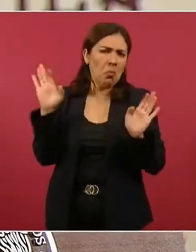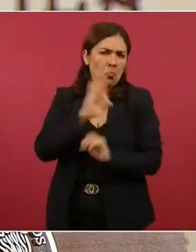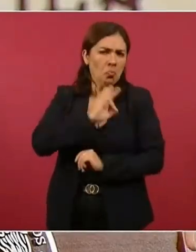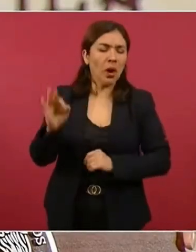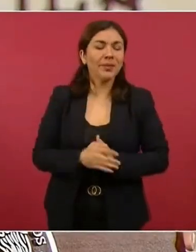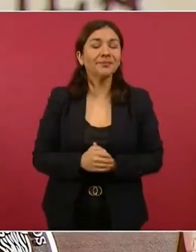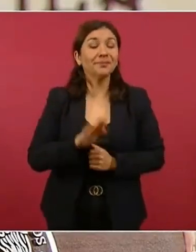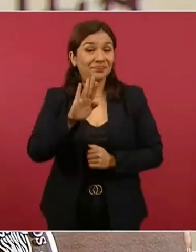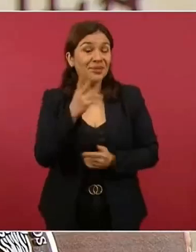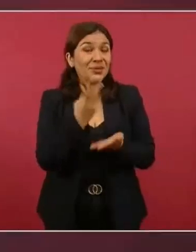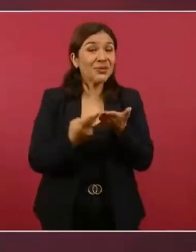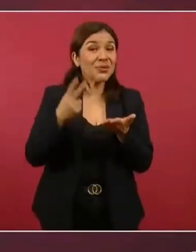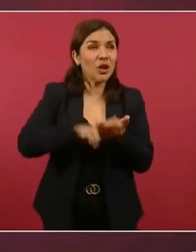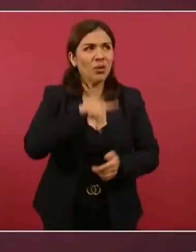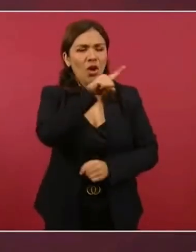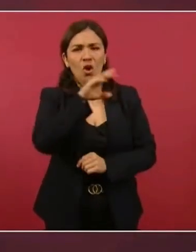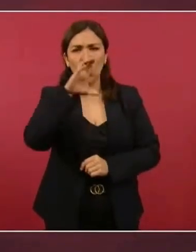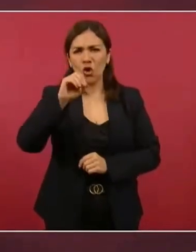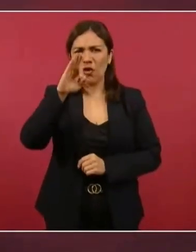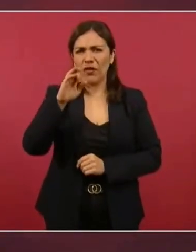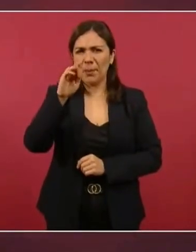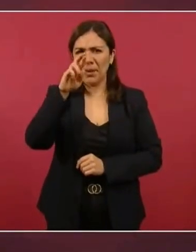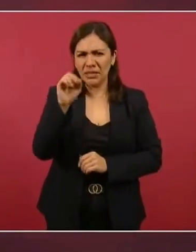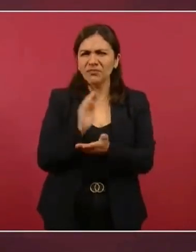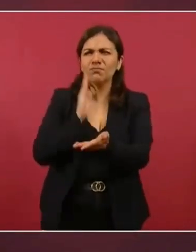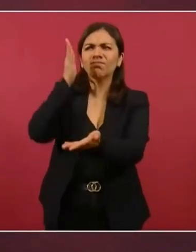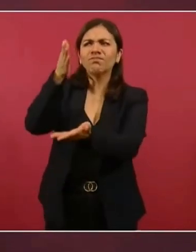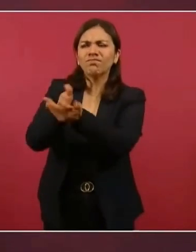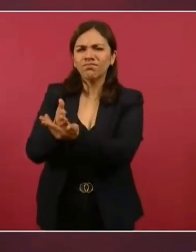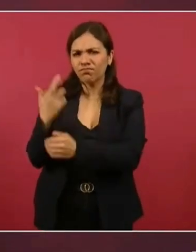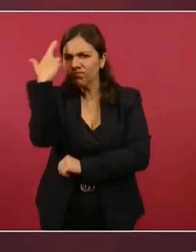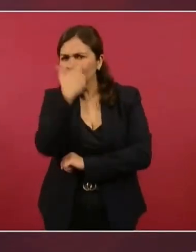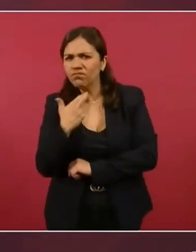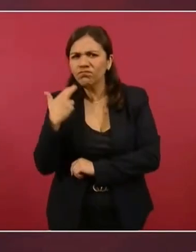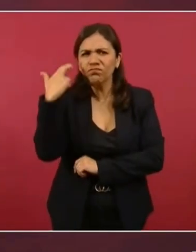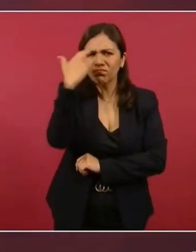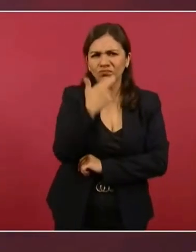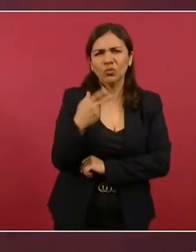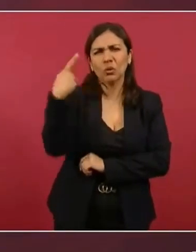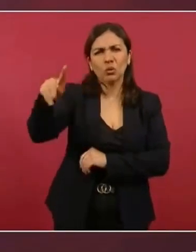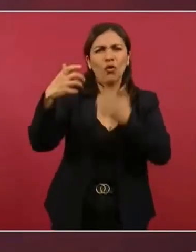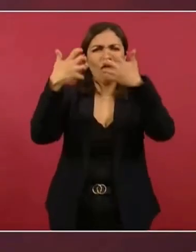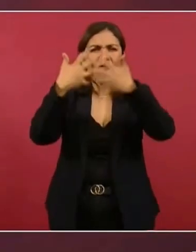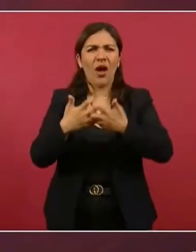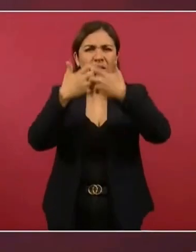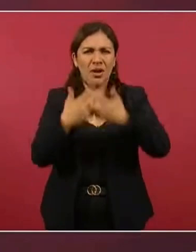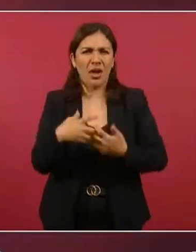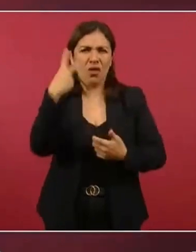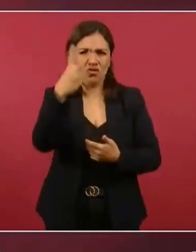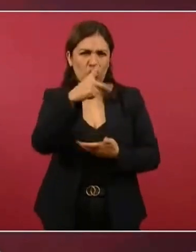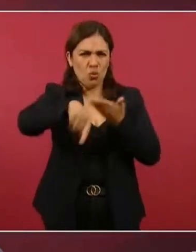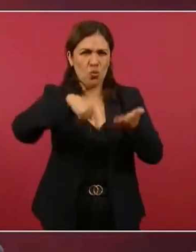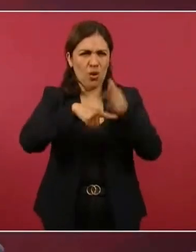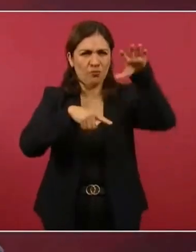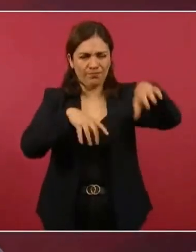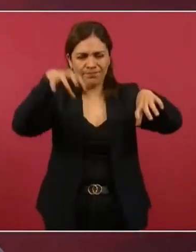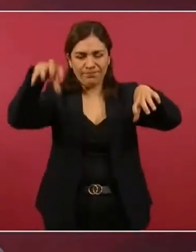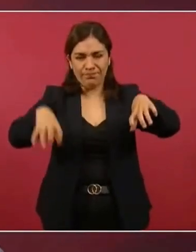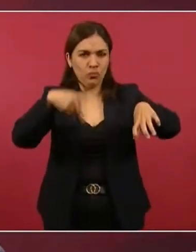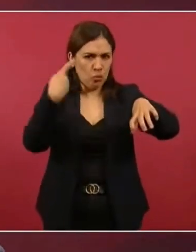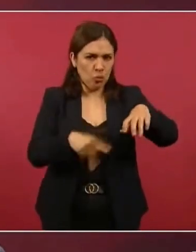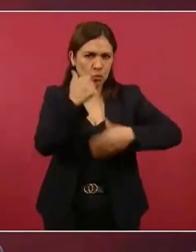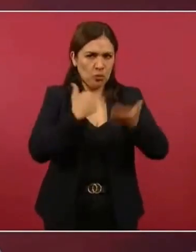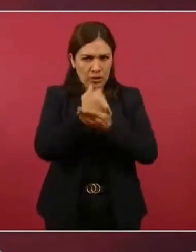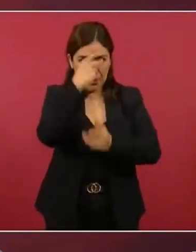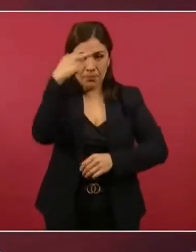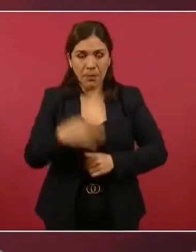a eso, COFEPRIS realizó una inspección de las dos plantas de esta empresa que están en la Ciudad de México y